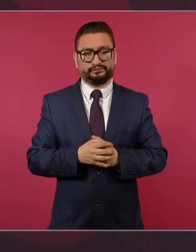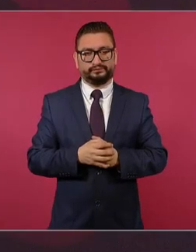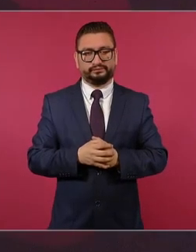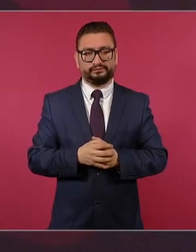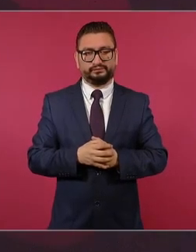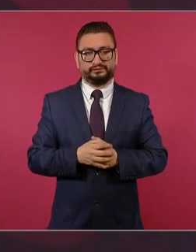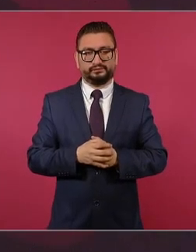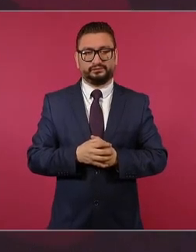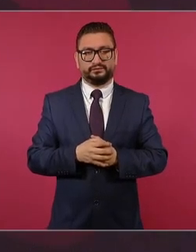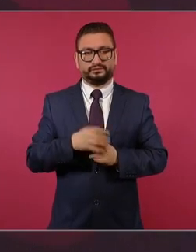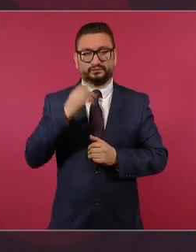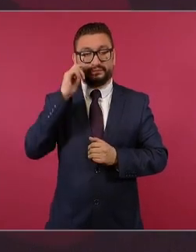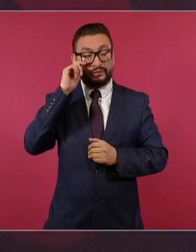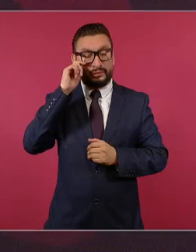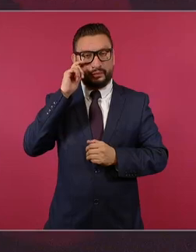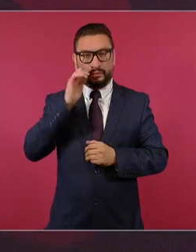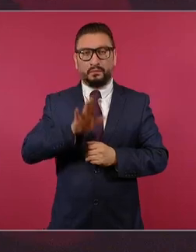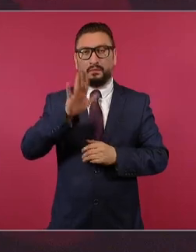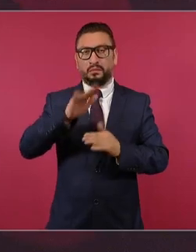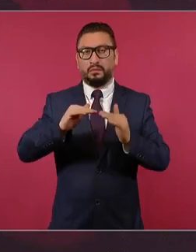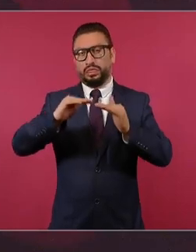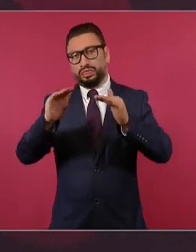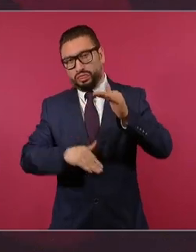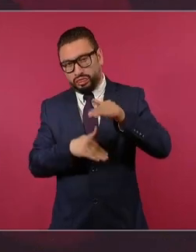Ahí andan, son como sus llaveritos.